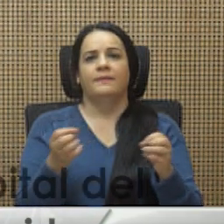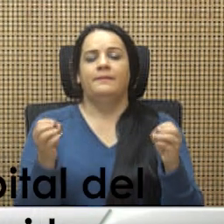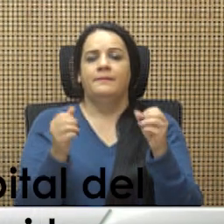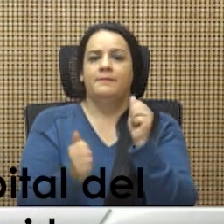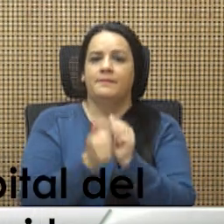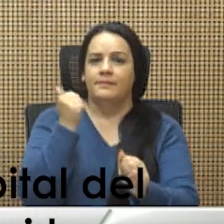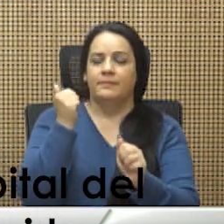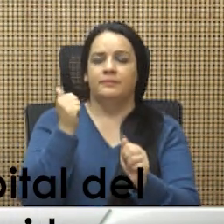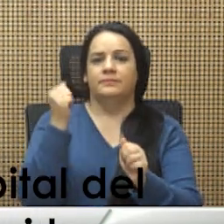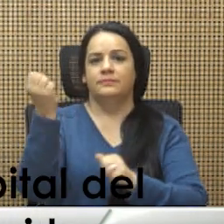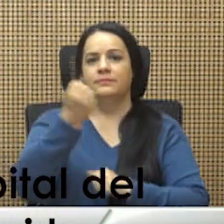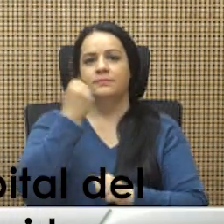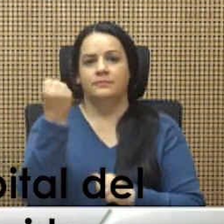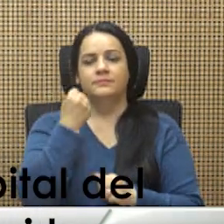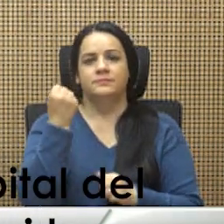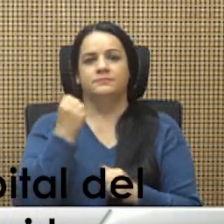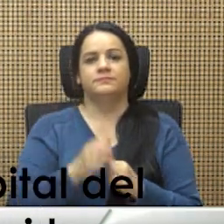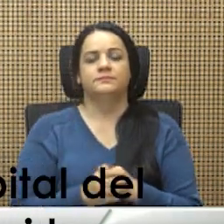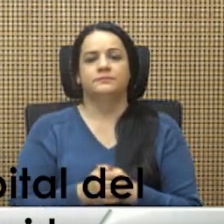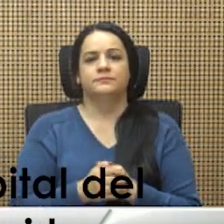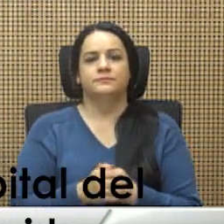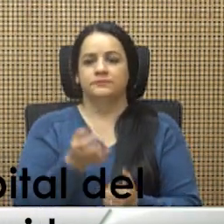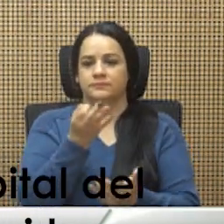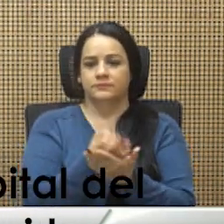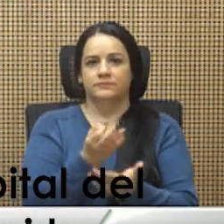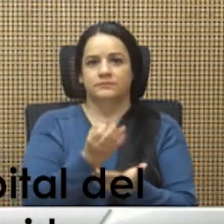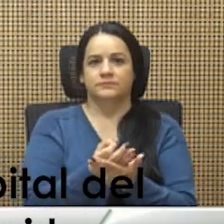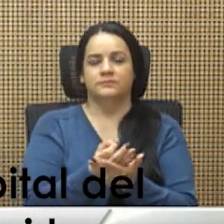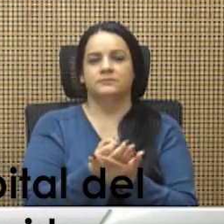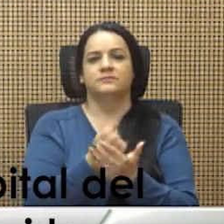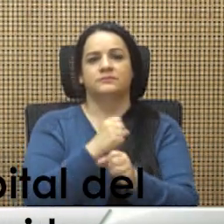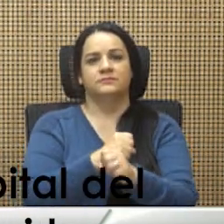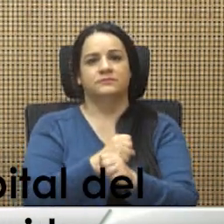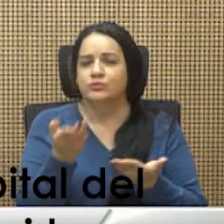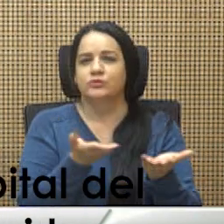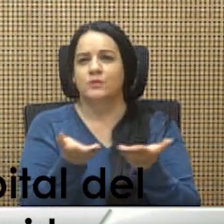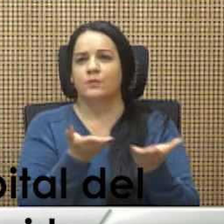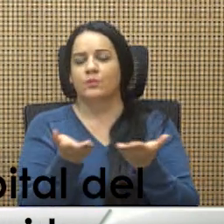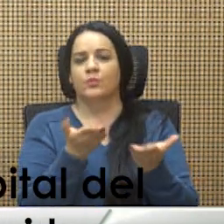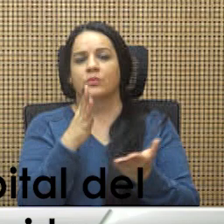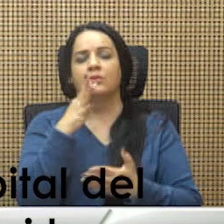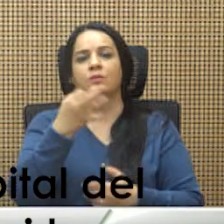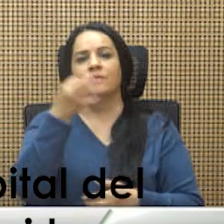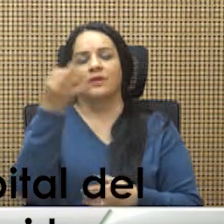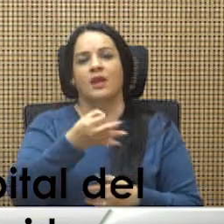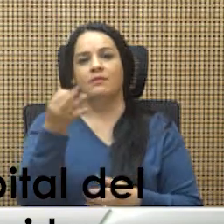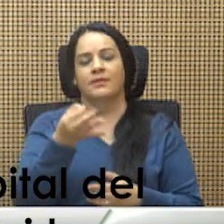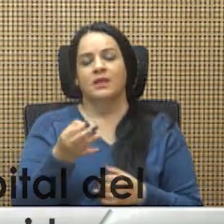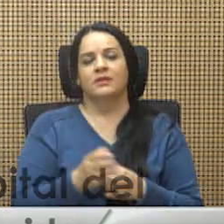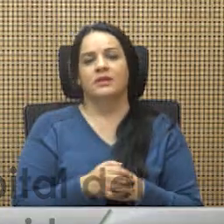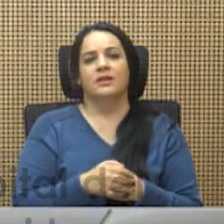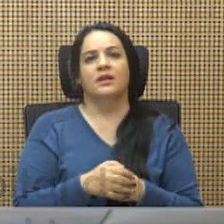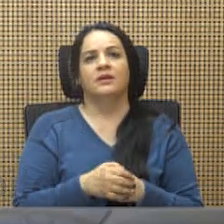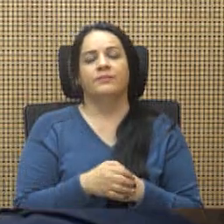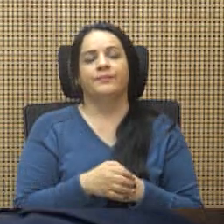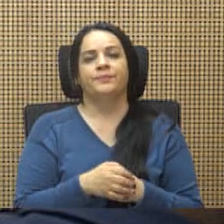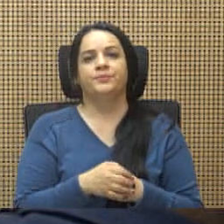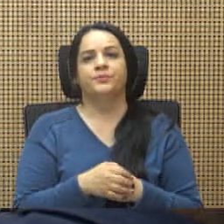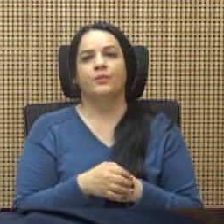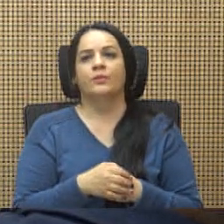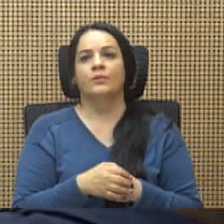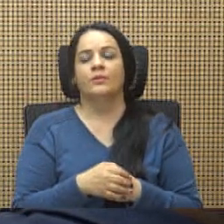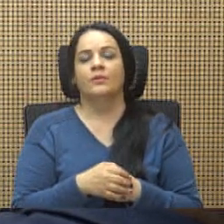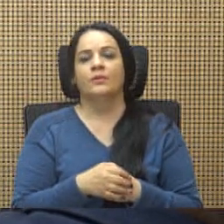la presidenta de la caja costarricense de seguro social Marta Eugenia Esquivel explicó ante la comisión de discapacidad y adulto